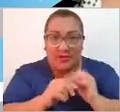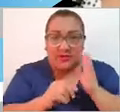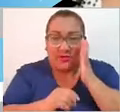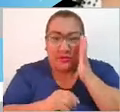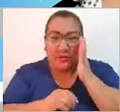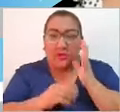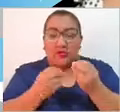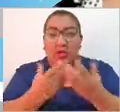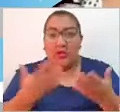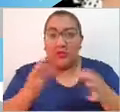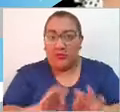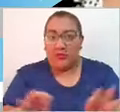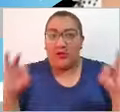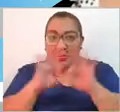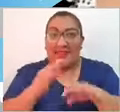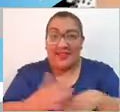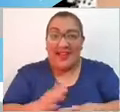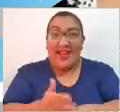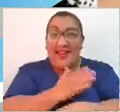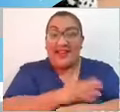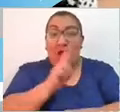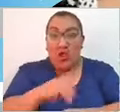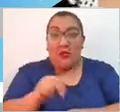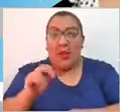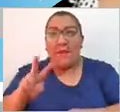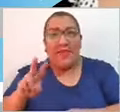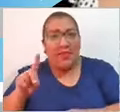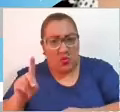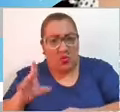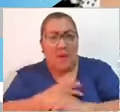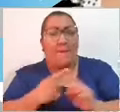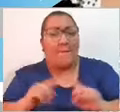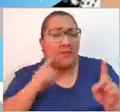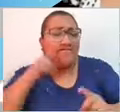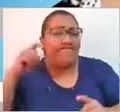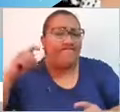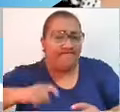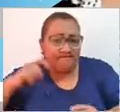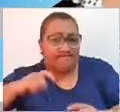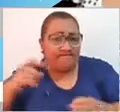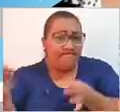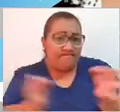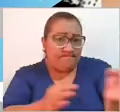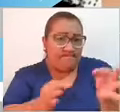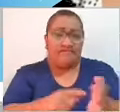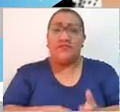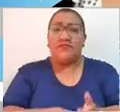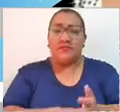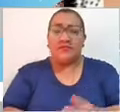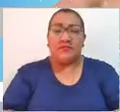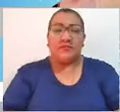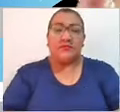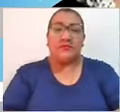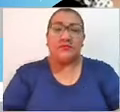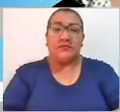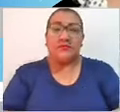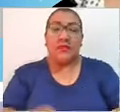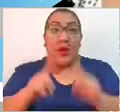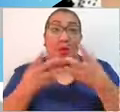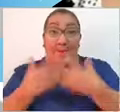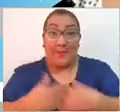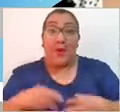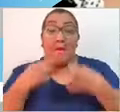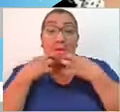aspectos relevantes que se han modificado en el año 2021, es necesario señalar que para las empresas